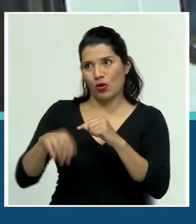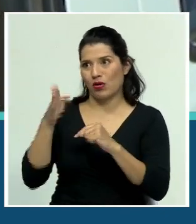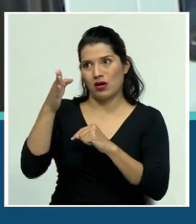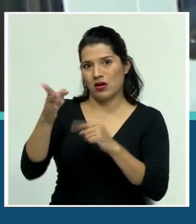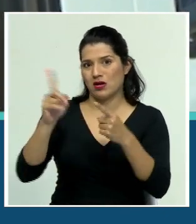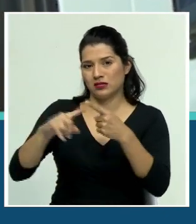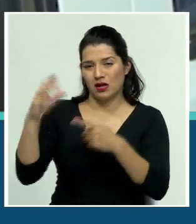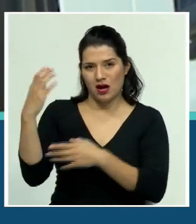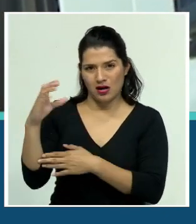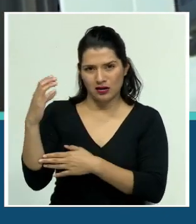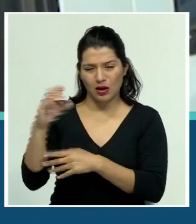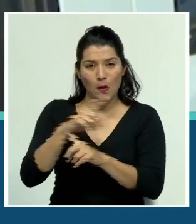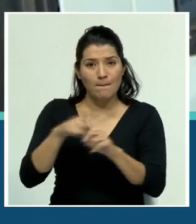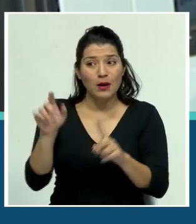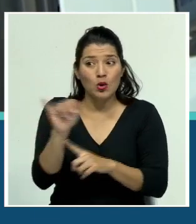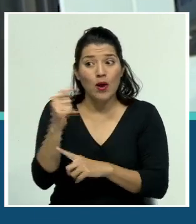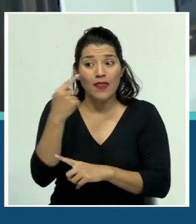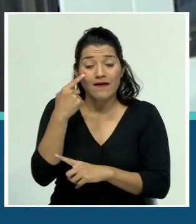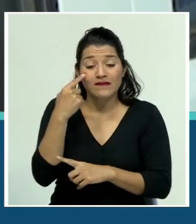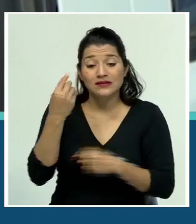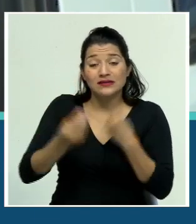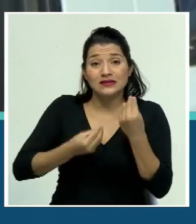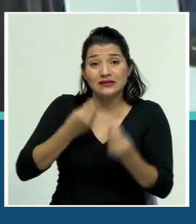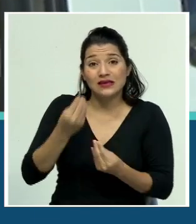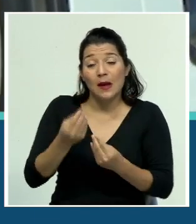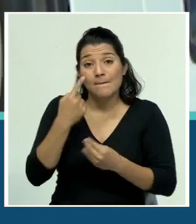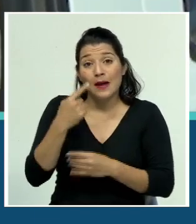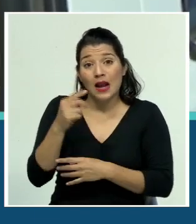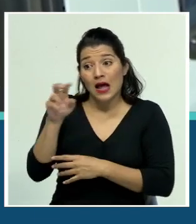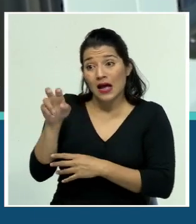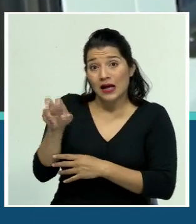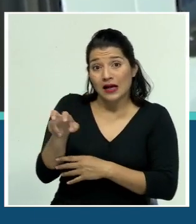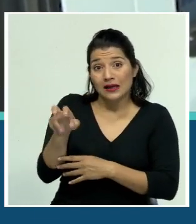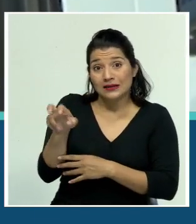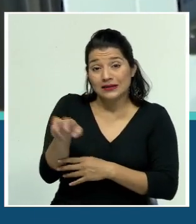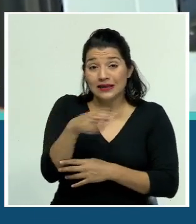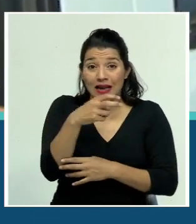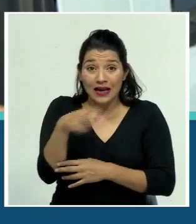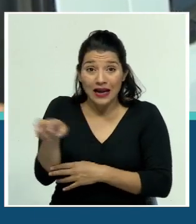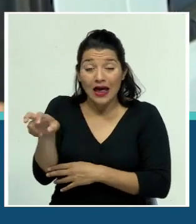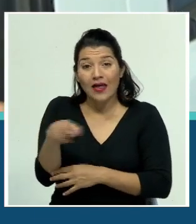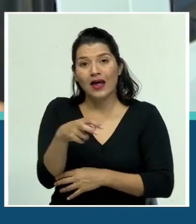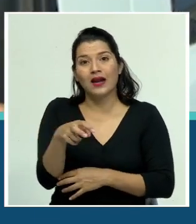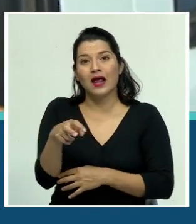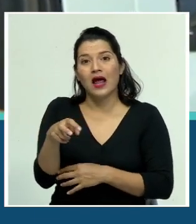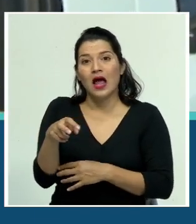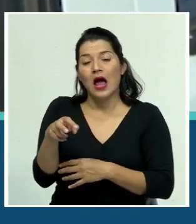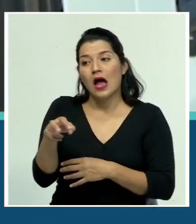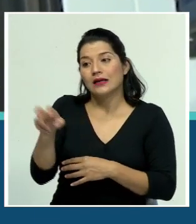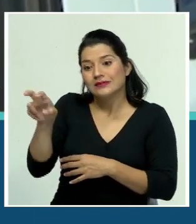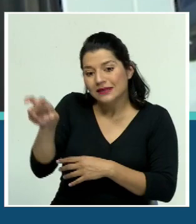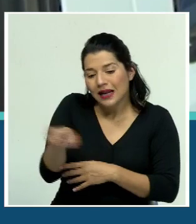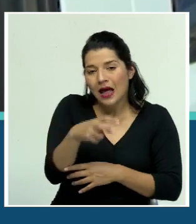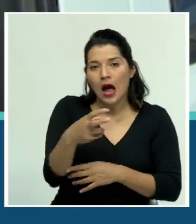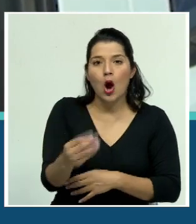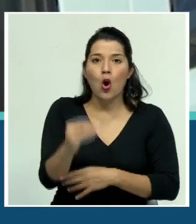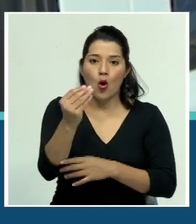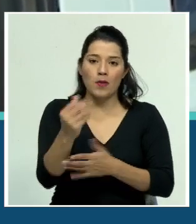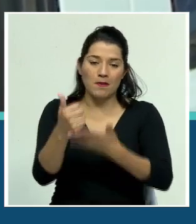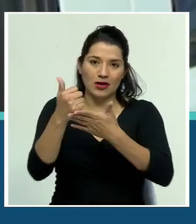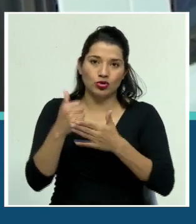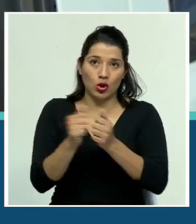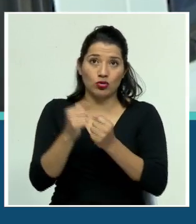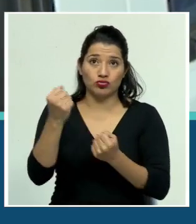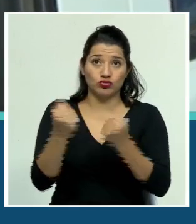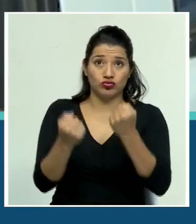tengo que ver cómo hago yo para trasladar al muchacho que me maneja la buseta. Si él me pone el carro, igual tengo que pagarle